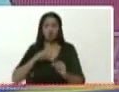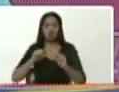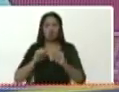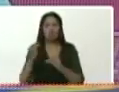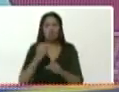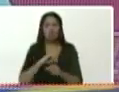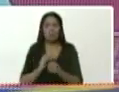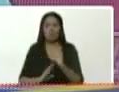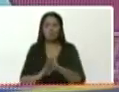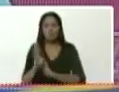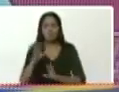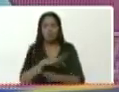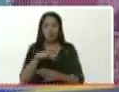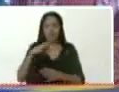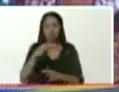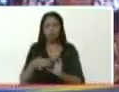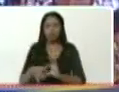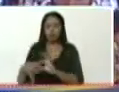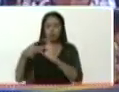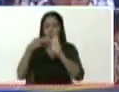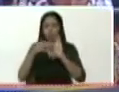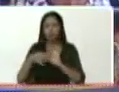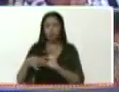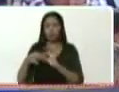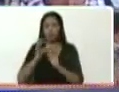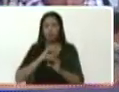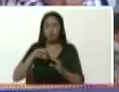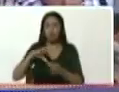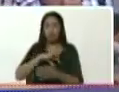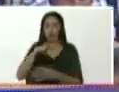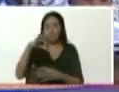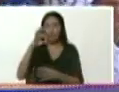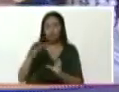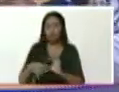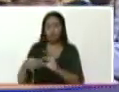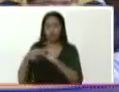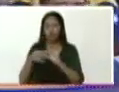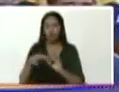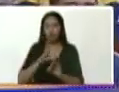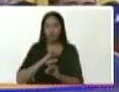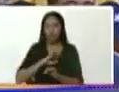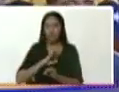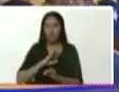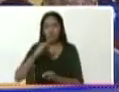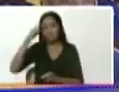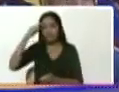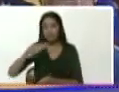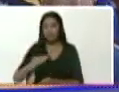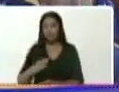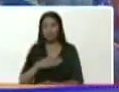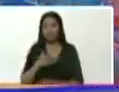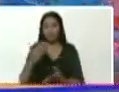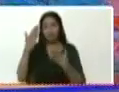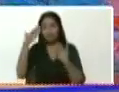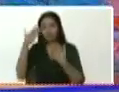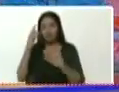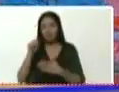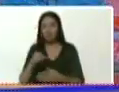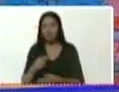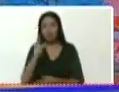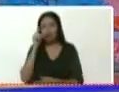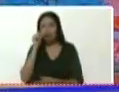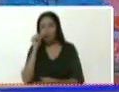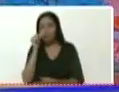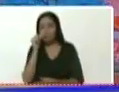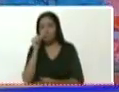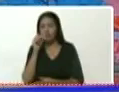gran espíritu colectivo y con una poderosa unión cívico-militar. Quiero saludar de manera muy especial al